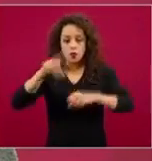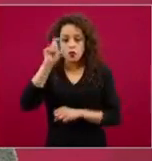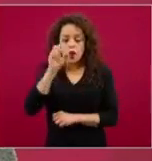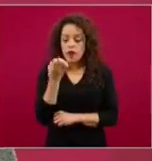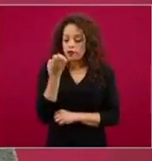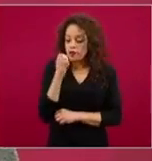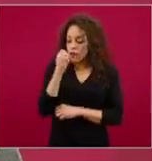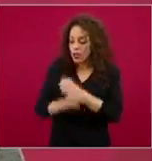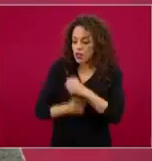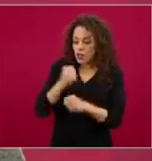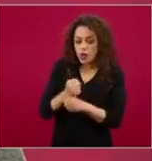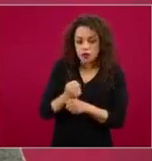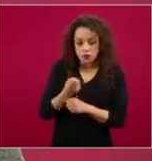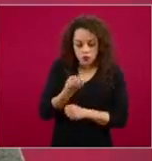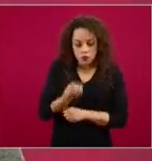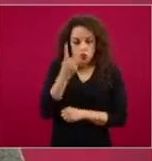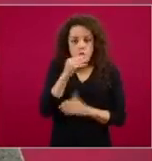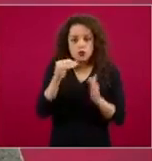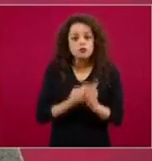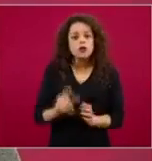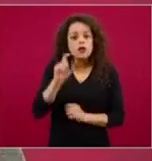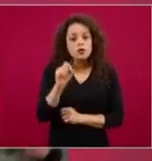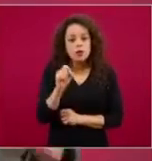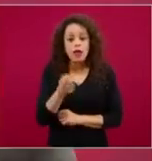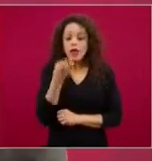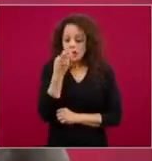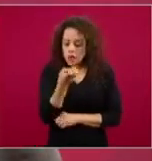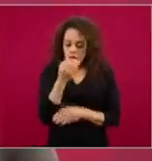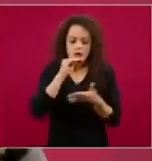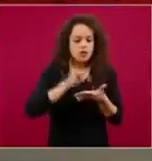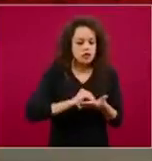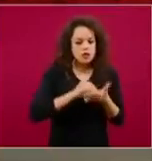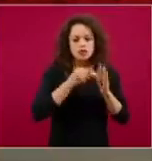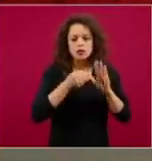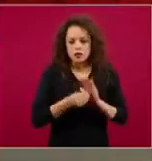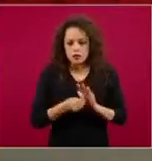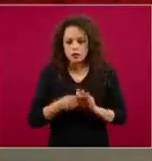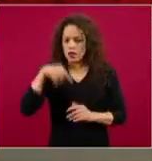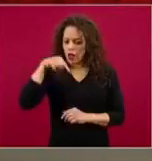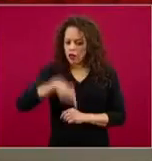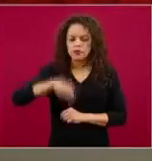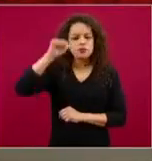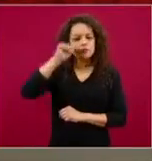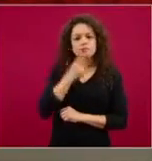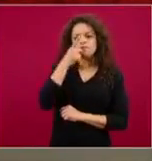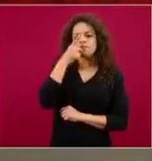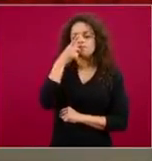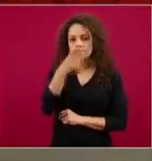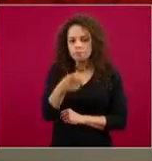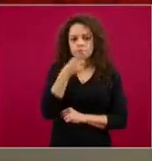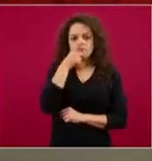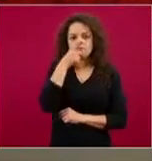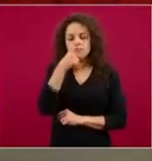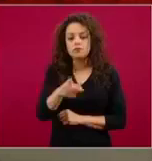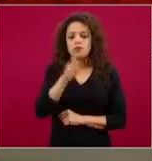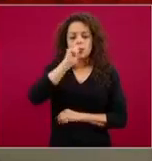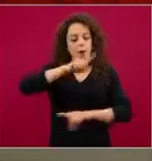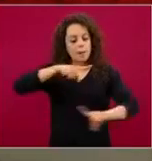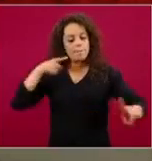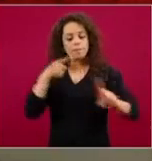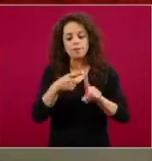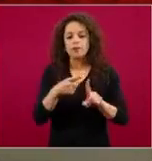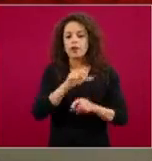2020, y esto es parte de la estrategia. Nosotros aquí hemos comentado mayormente el aspecto general de salud en